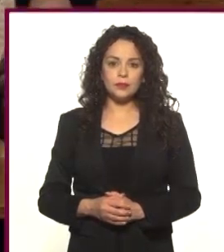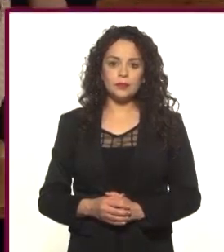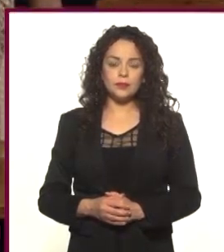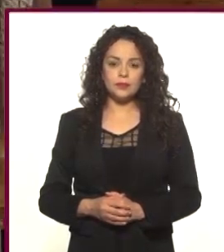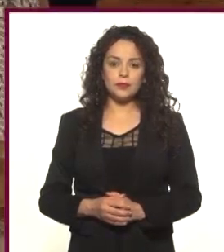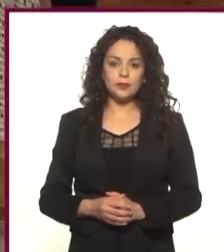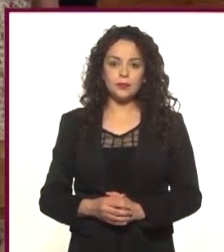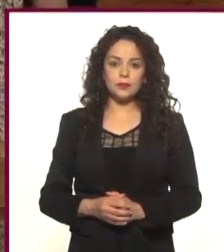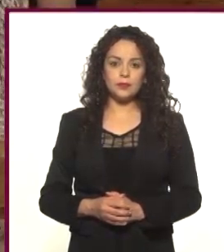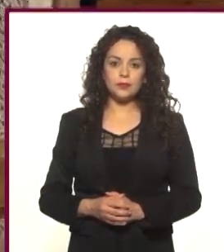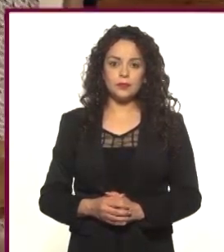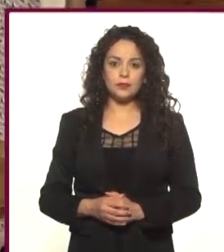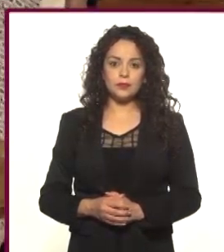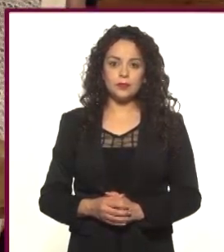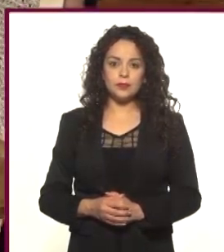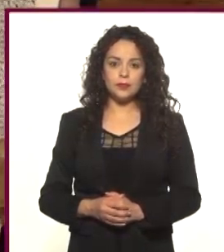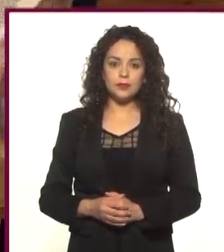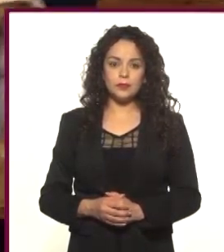Ahí voy, ahí voy, ahí voy.